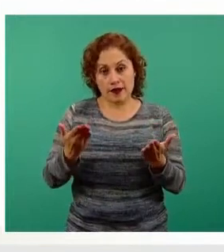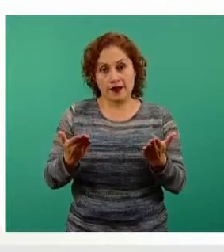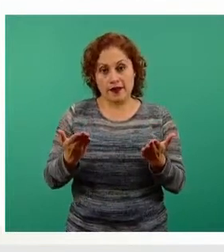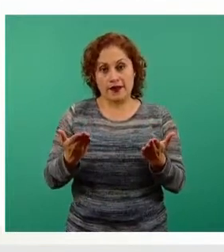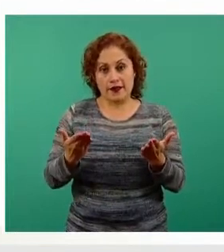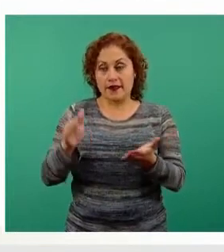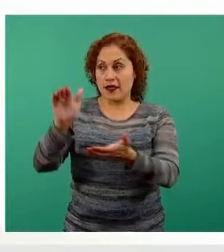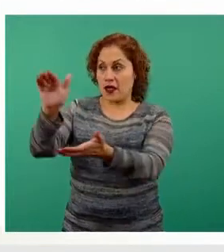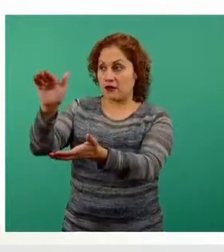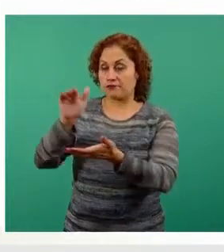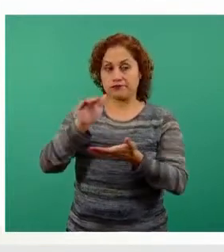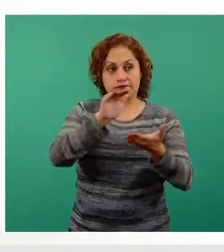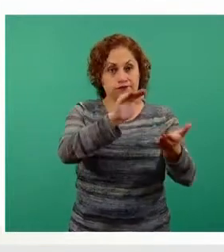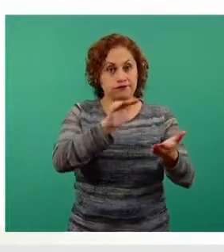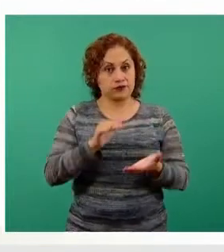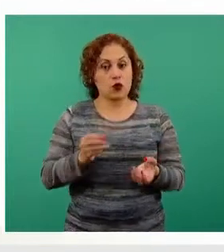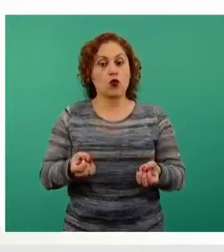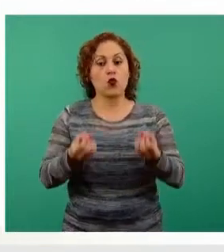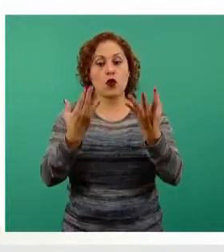han llegado al país